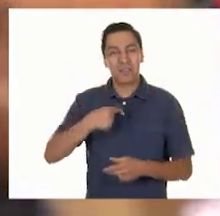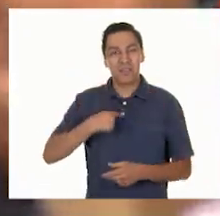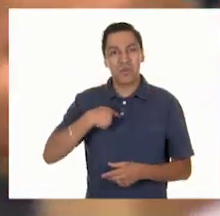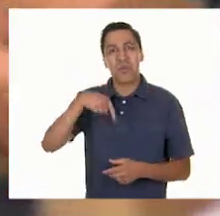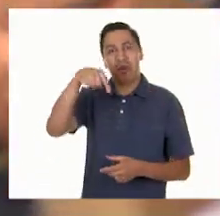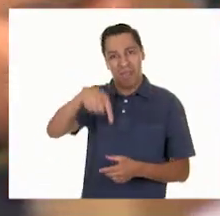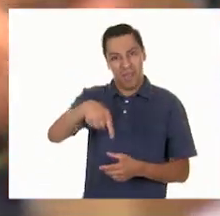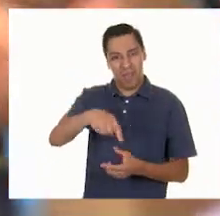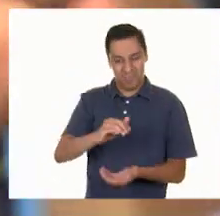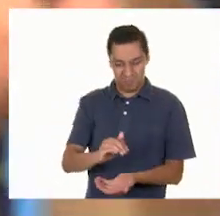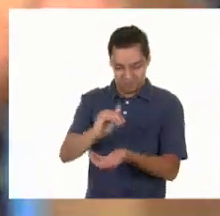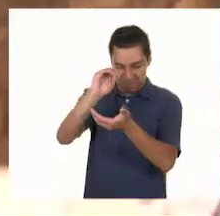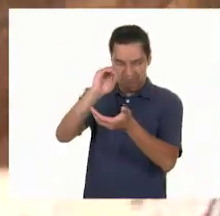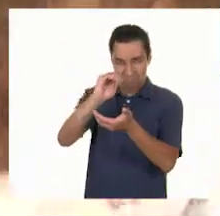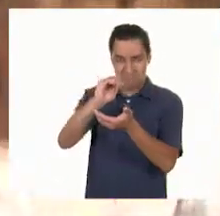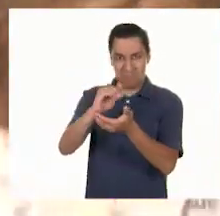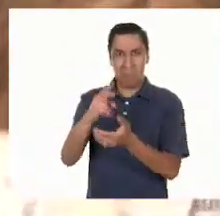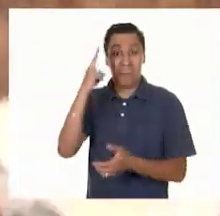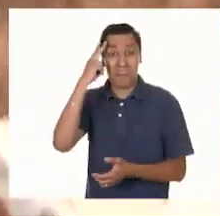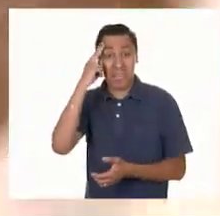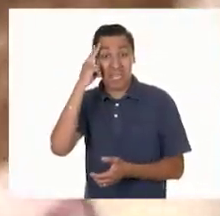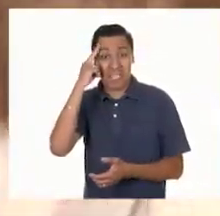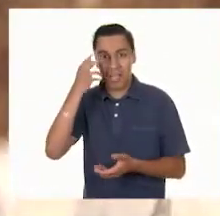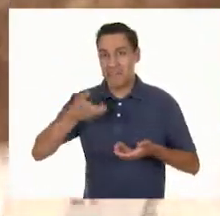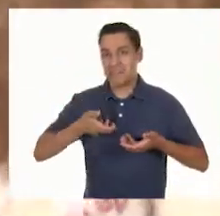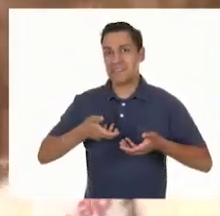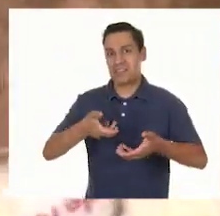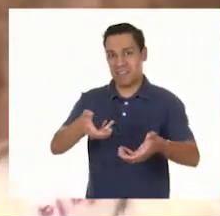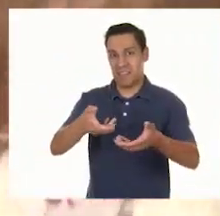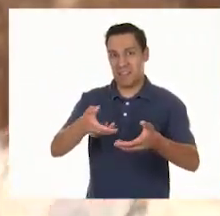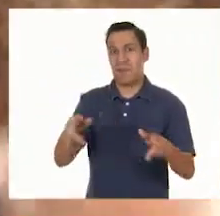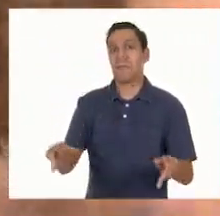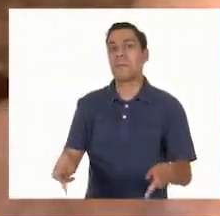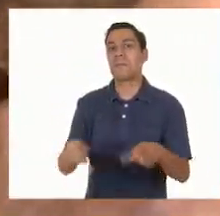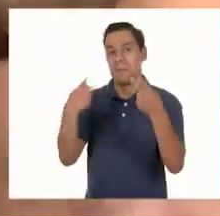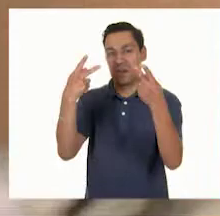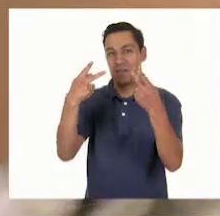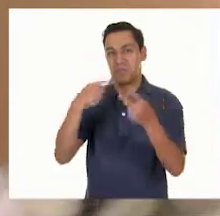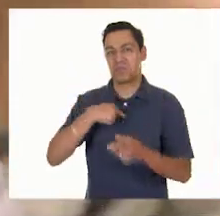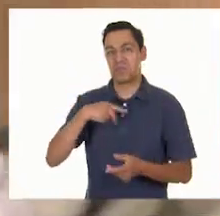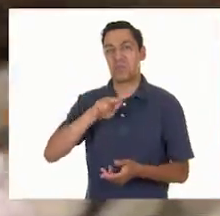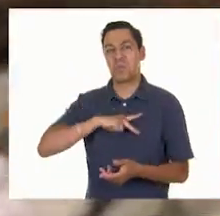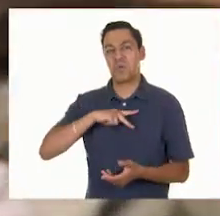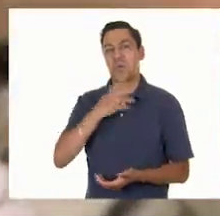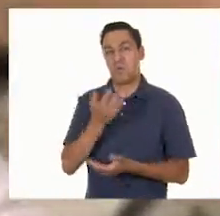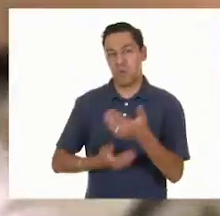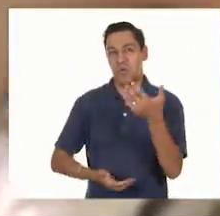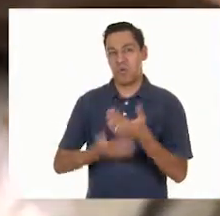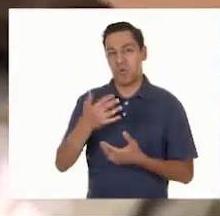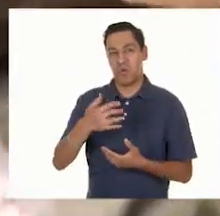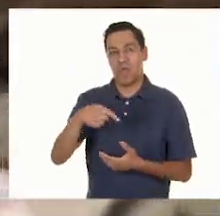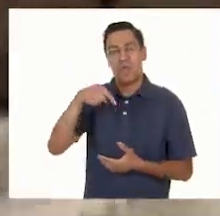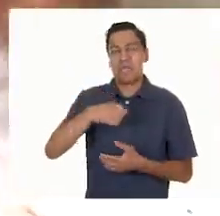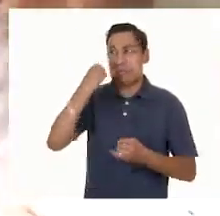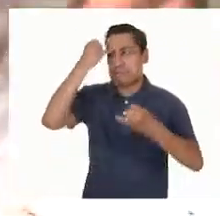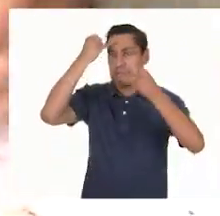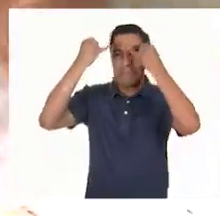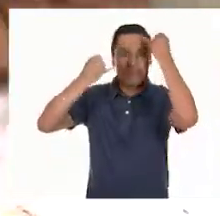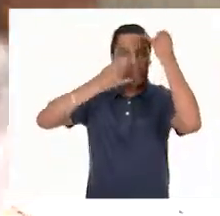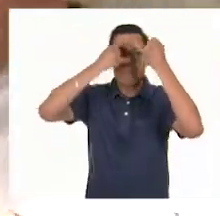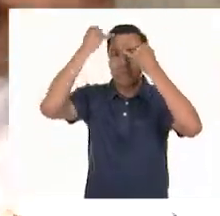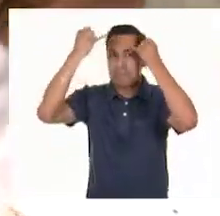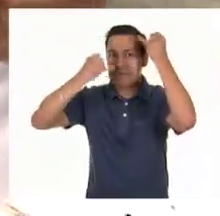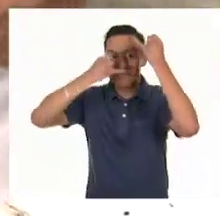vi aquí en este bellas artes la bateador no decía yo aquí hay más creación siempre